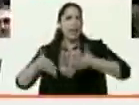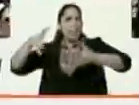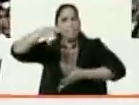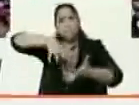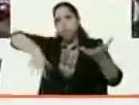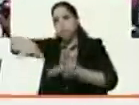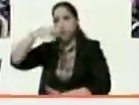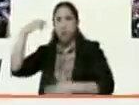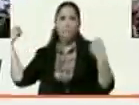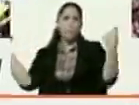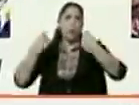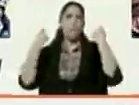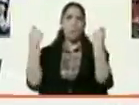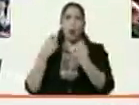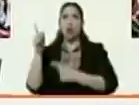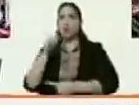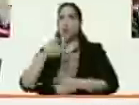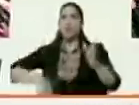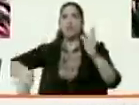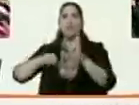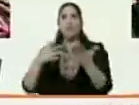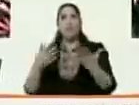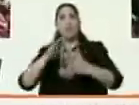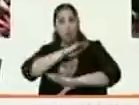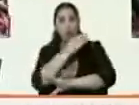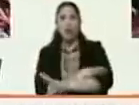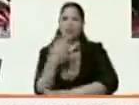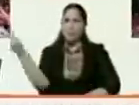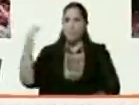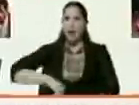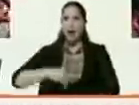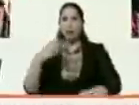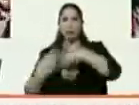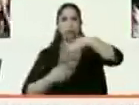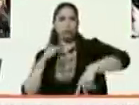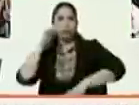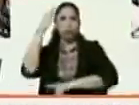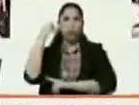popular para hacer irreversible la revolución bolivariana.